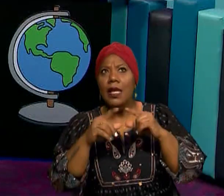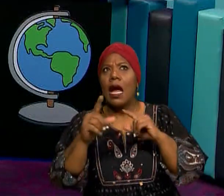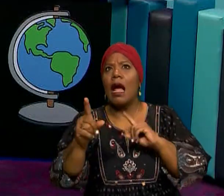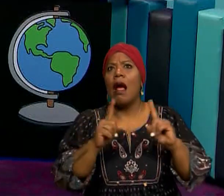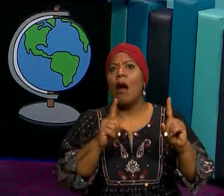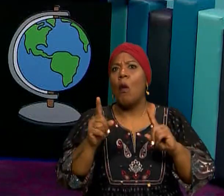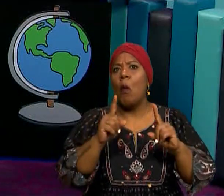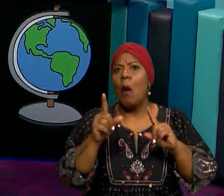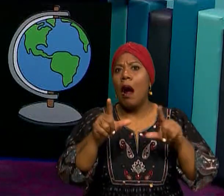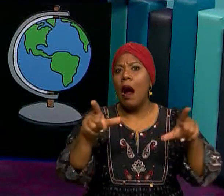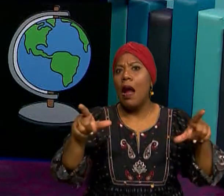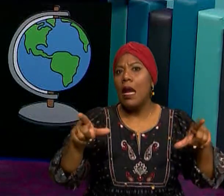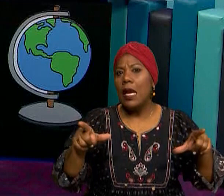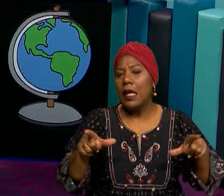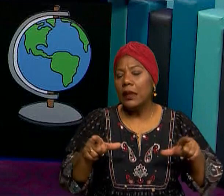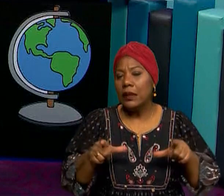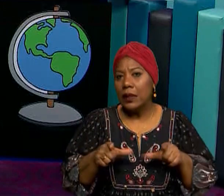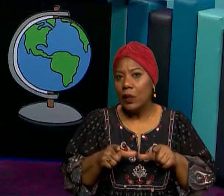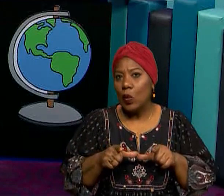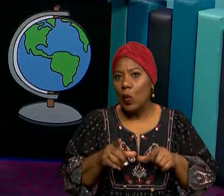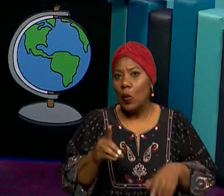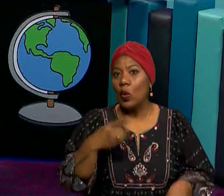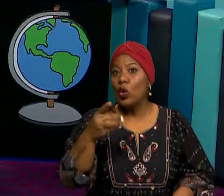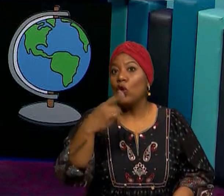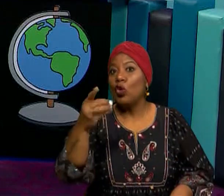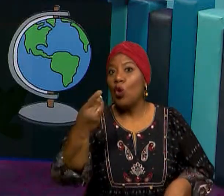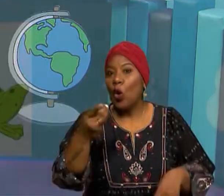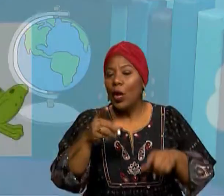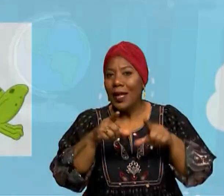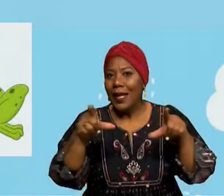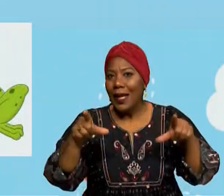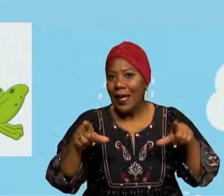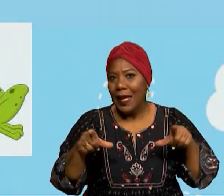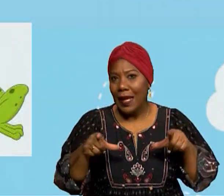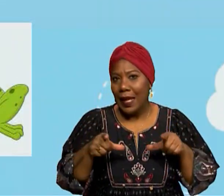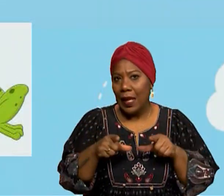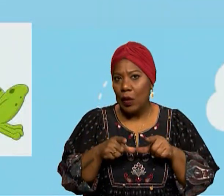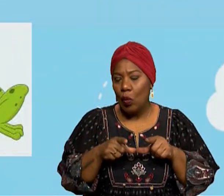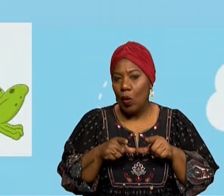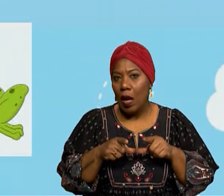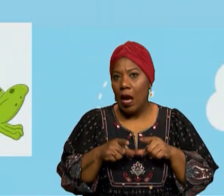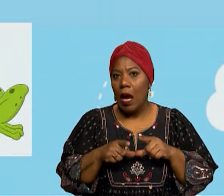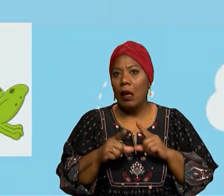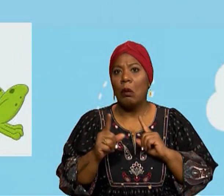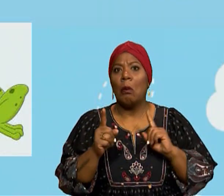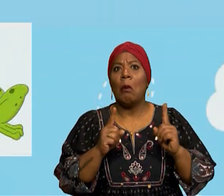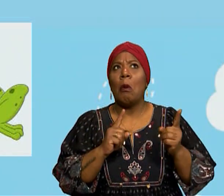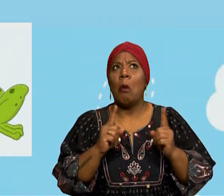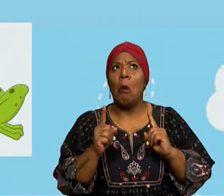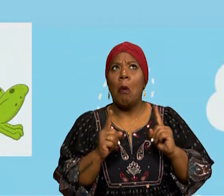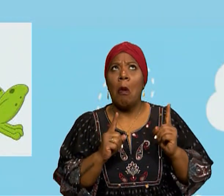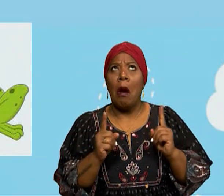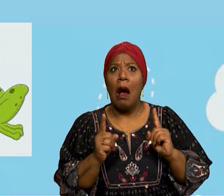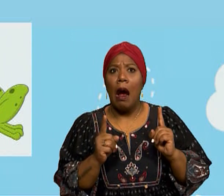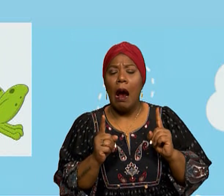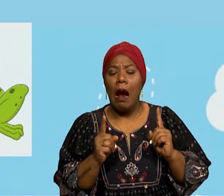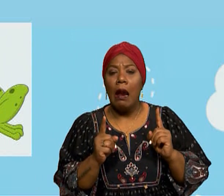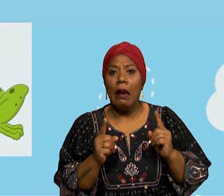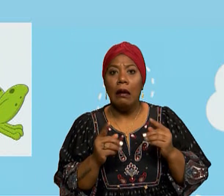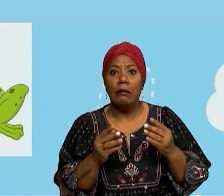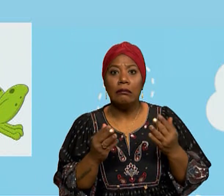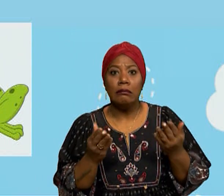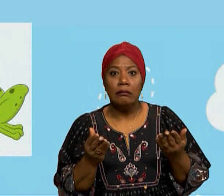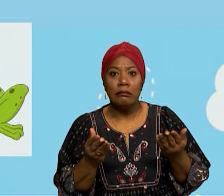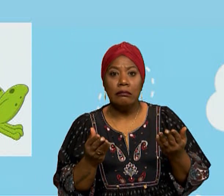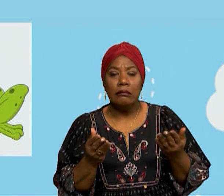que está a tu cargo para que te ayude a leer el cuento y puedas realizarlos mediante estas imágenes, porque no están ordenadas.